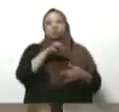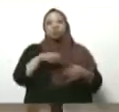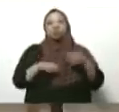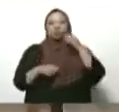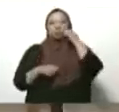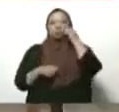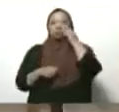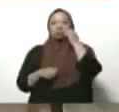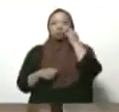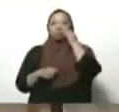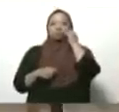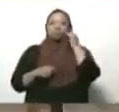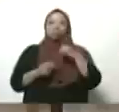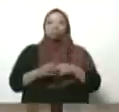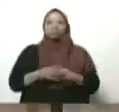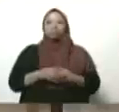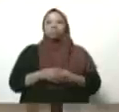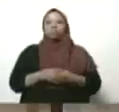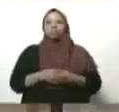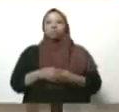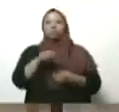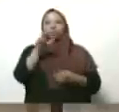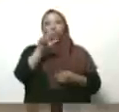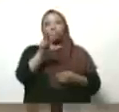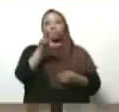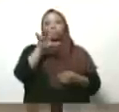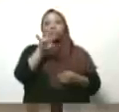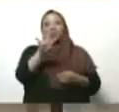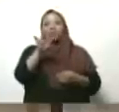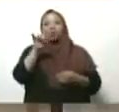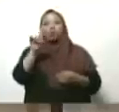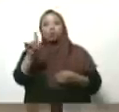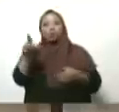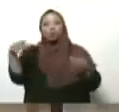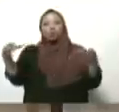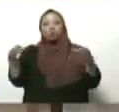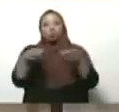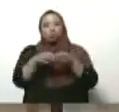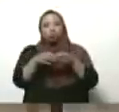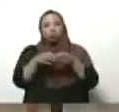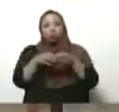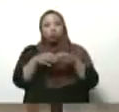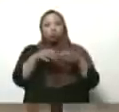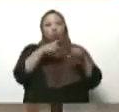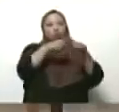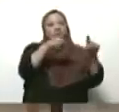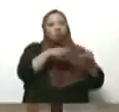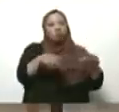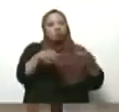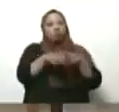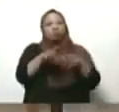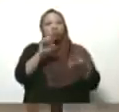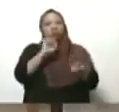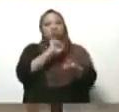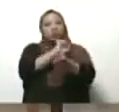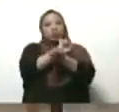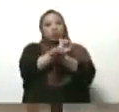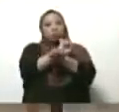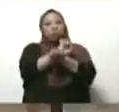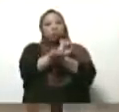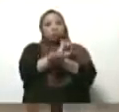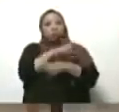usted no es cualquier cosa 341 casos de los cuales destacan como delitos de mayor incidencia